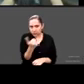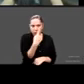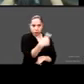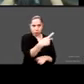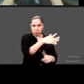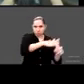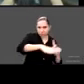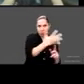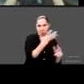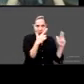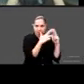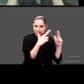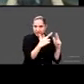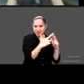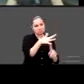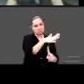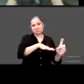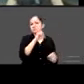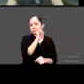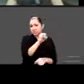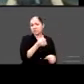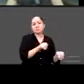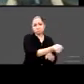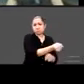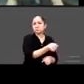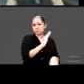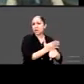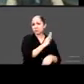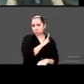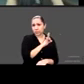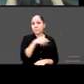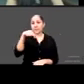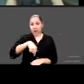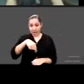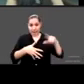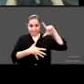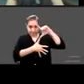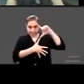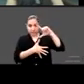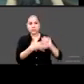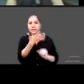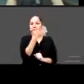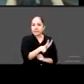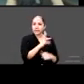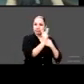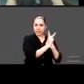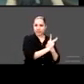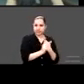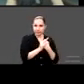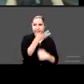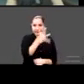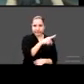Latinoamérica solo 10 países establecen la prohibición absoluta del castigo corporal en todos los ámbitos en